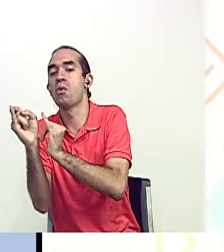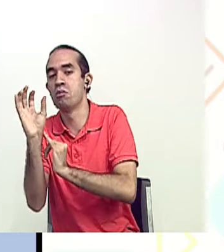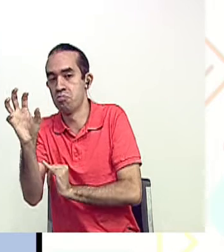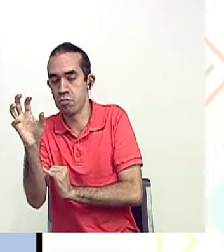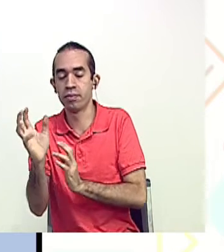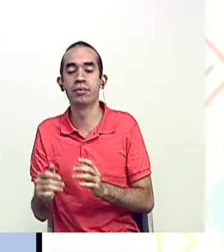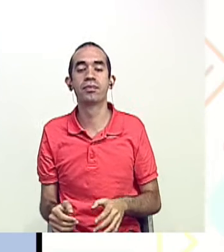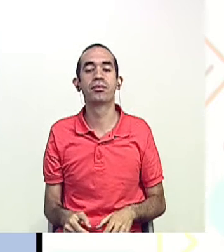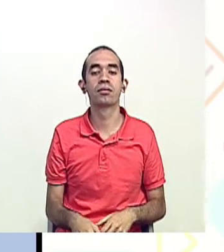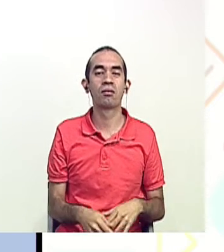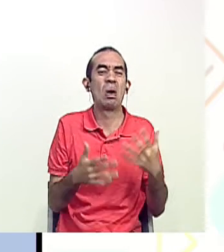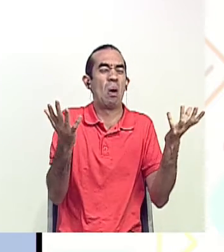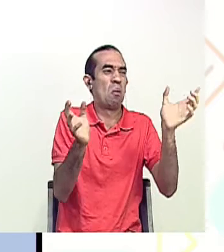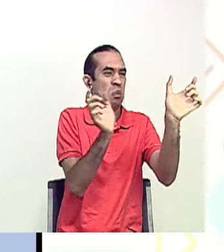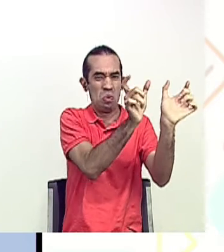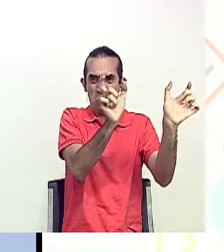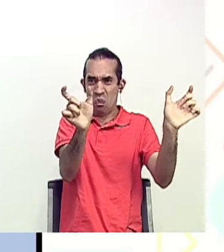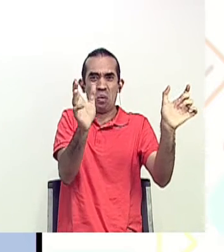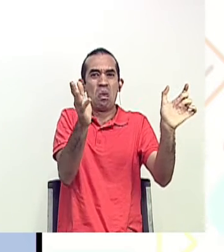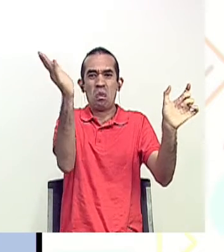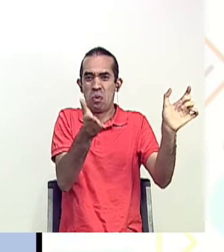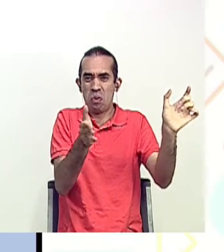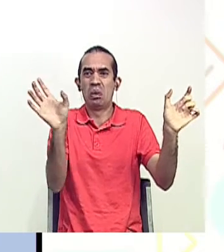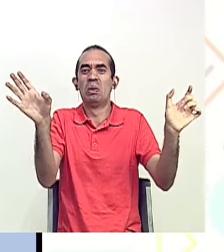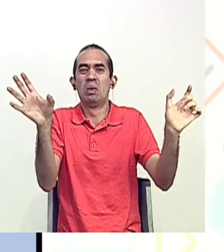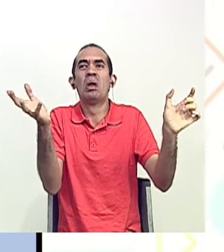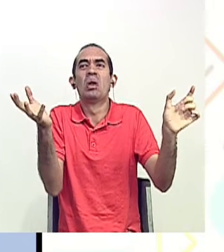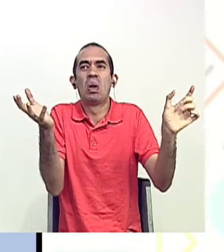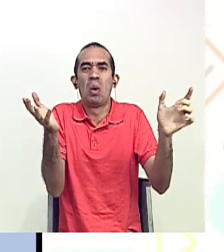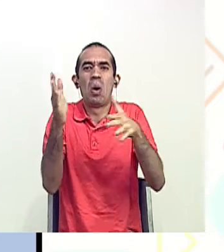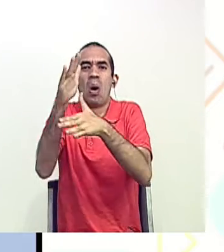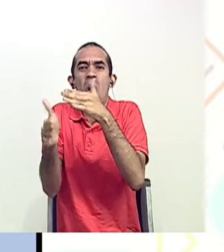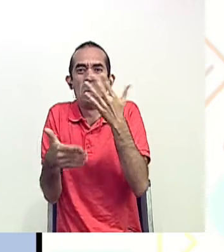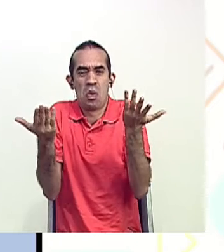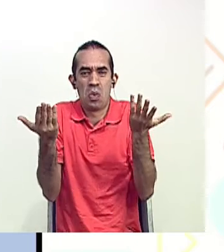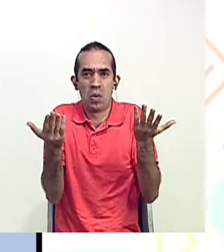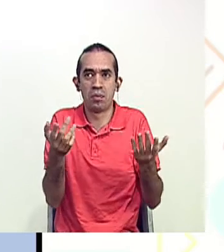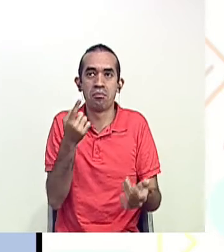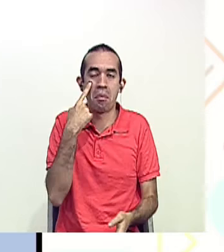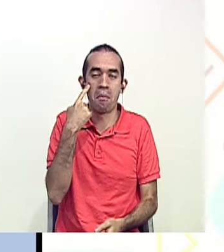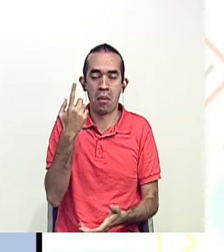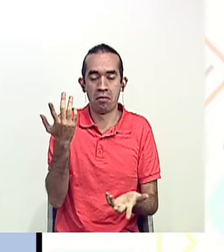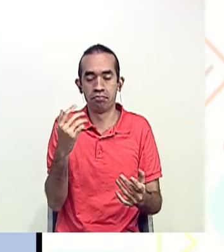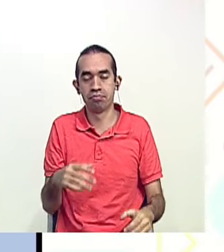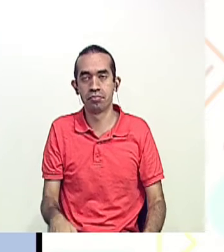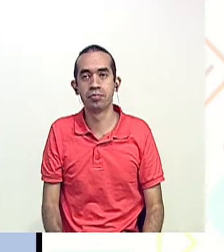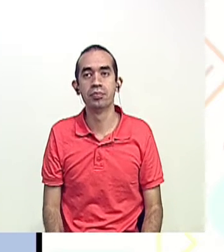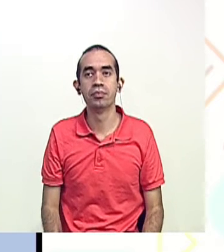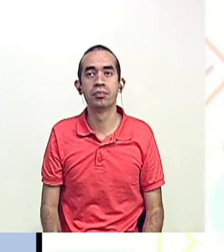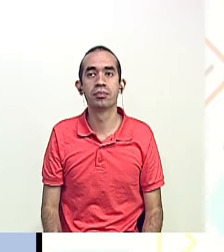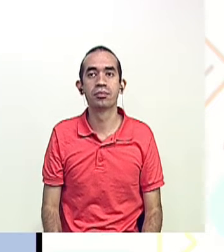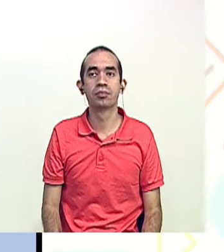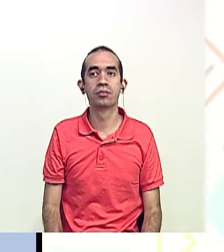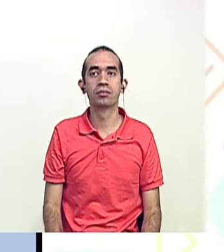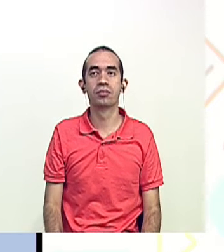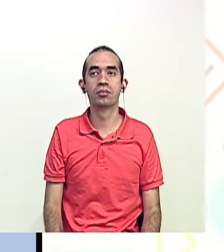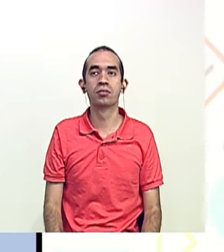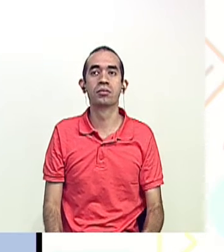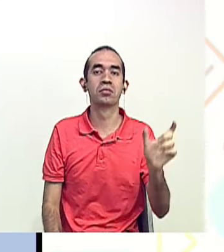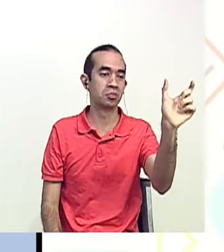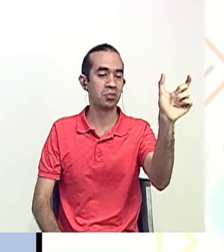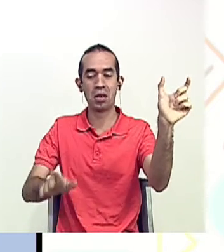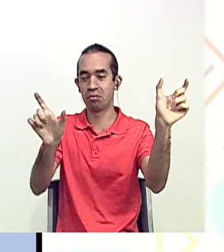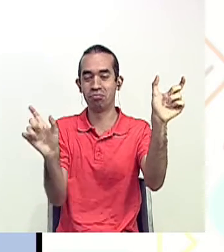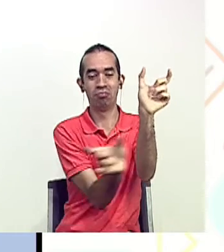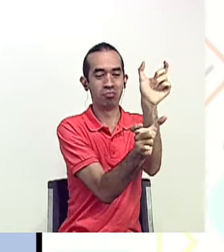polinomio se divide entre el monomio. Así ese monomio va a dividir en orden a cada